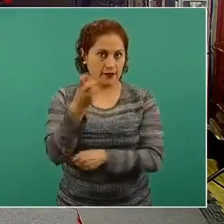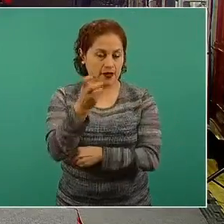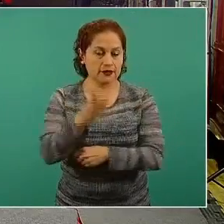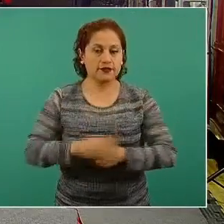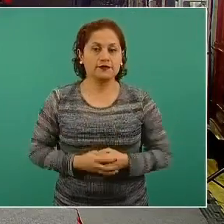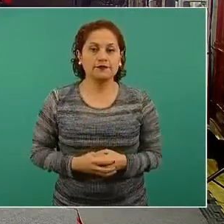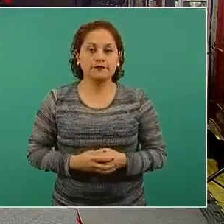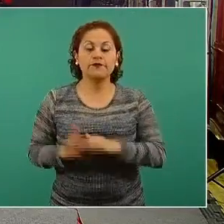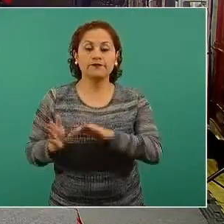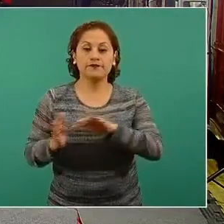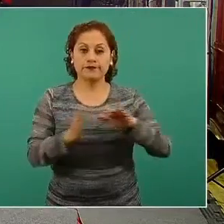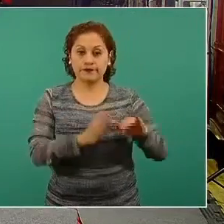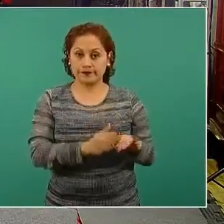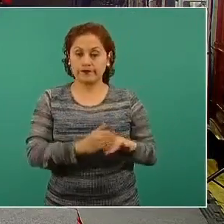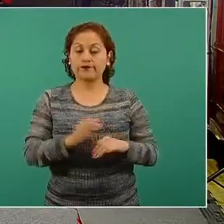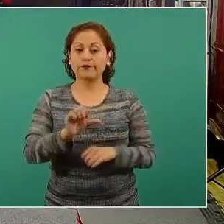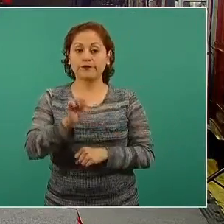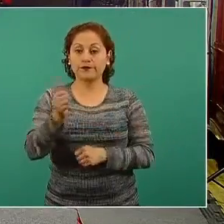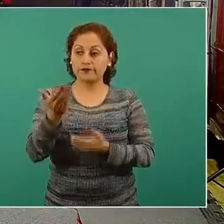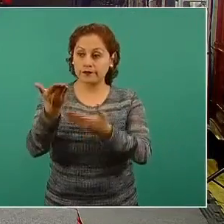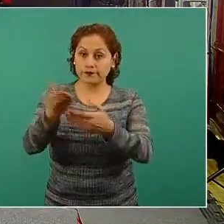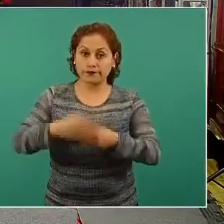Adelante, compañero.